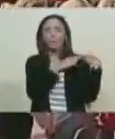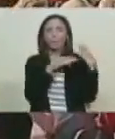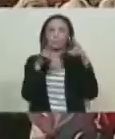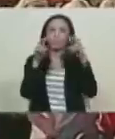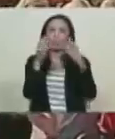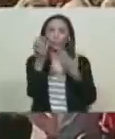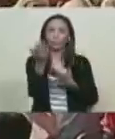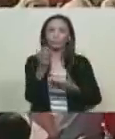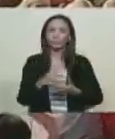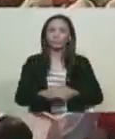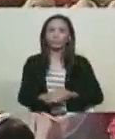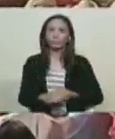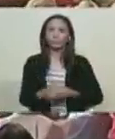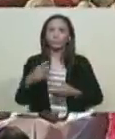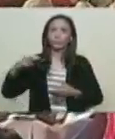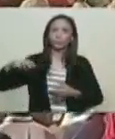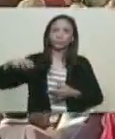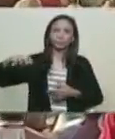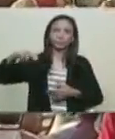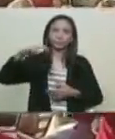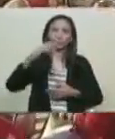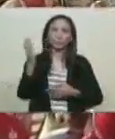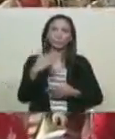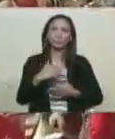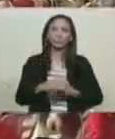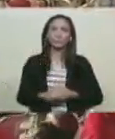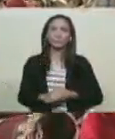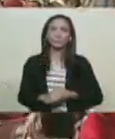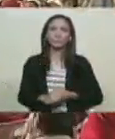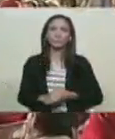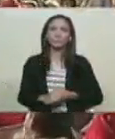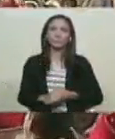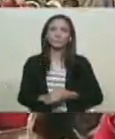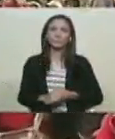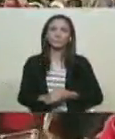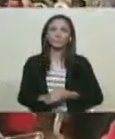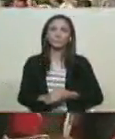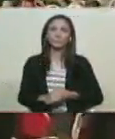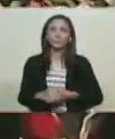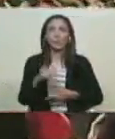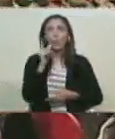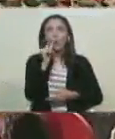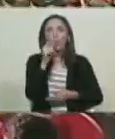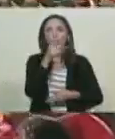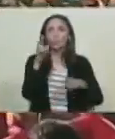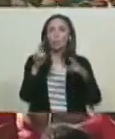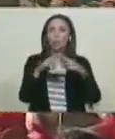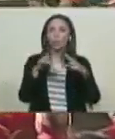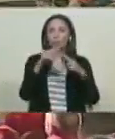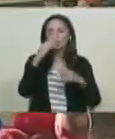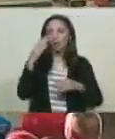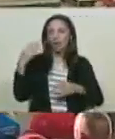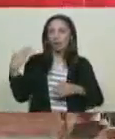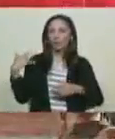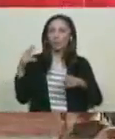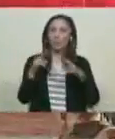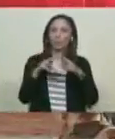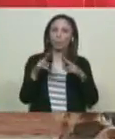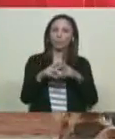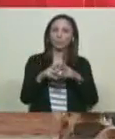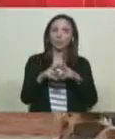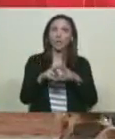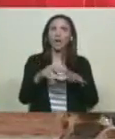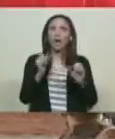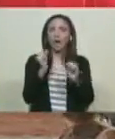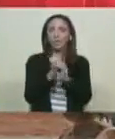Francisco Torrealba, ven acá, sube para acá. A este muchacho yo lo conocí cuando era operador